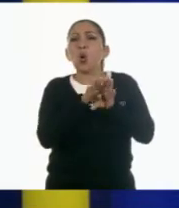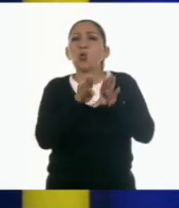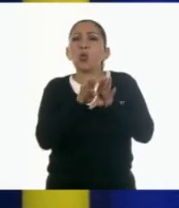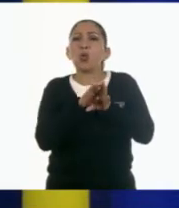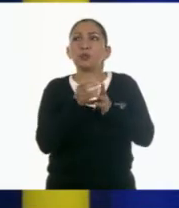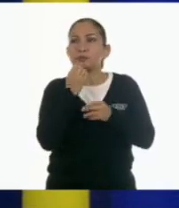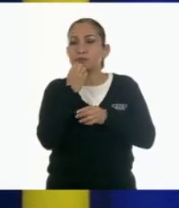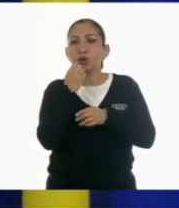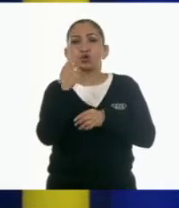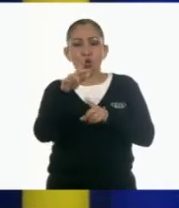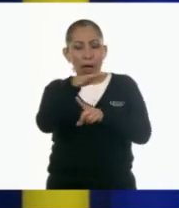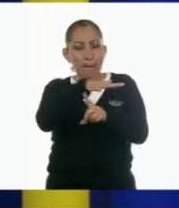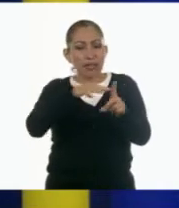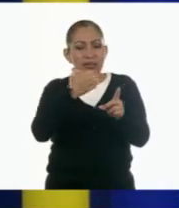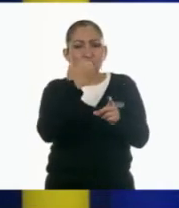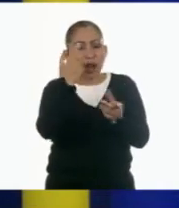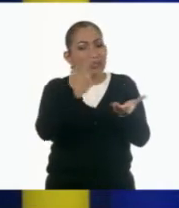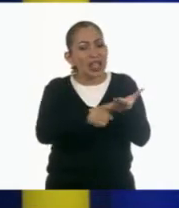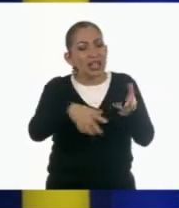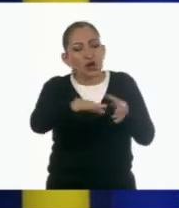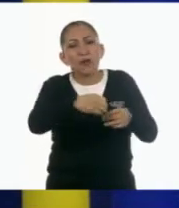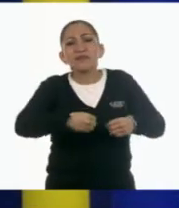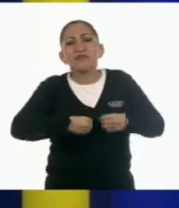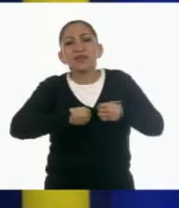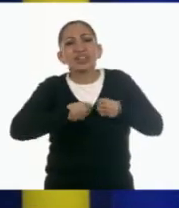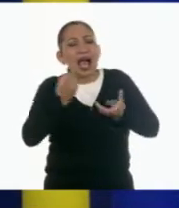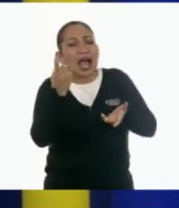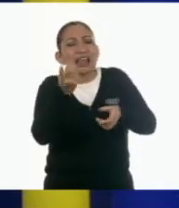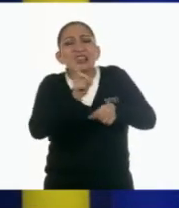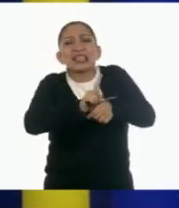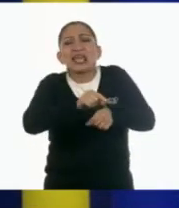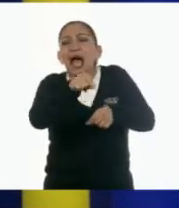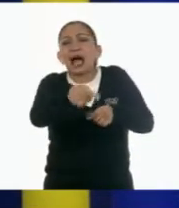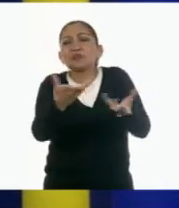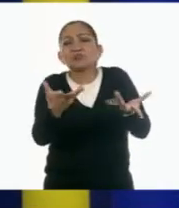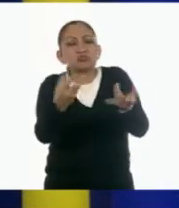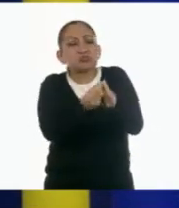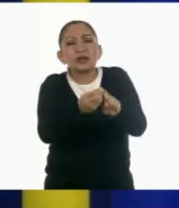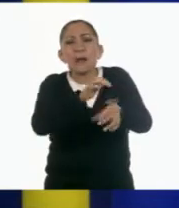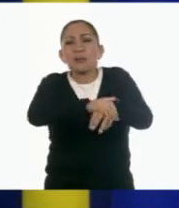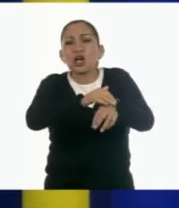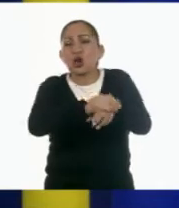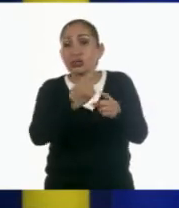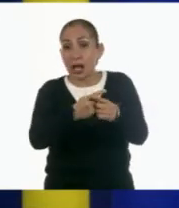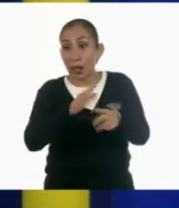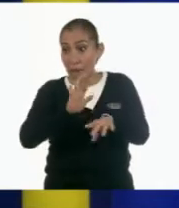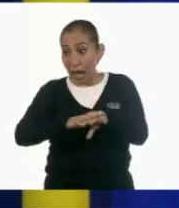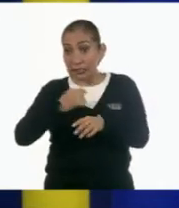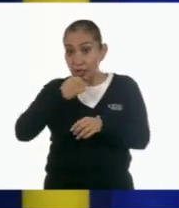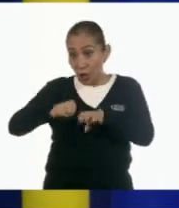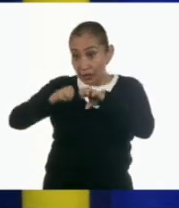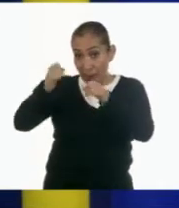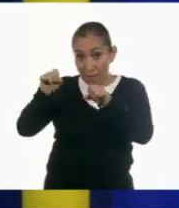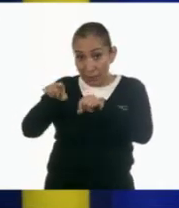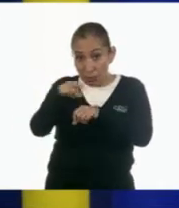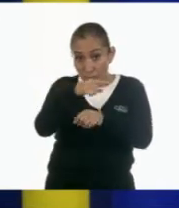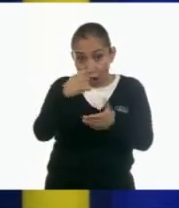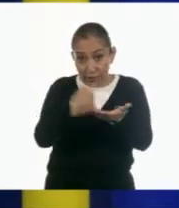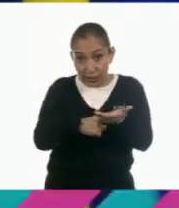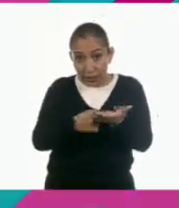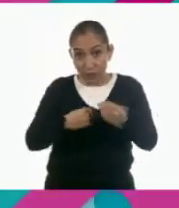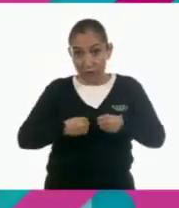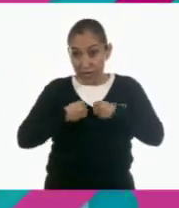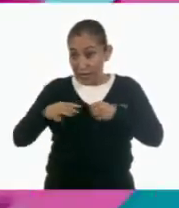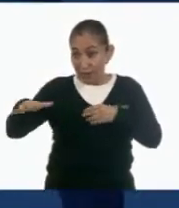era su ambiente en la escuela, cómo era su día a día en la escuela, con quiénes se juntaban, si había más niños de su edad en el lugar en el que